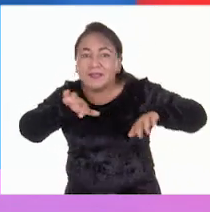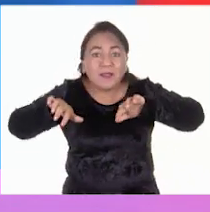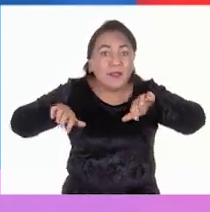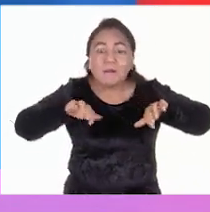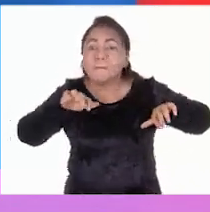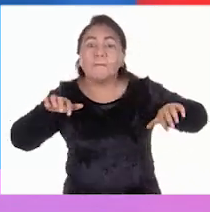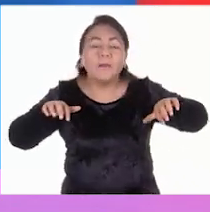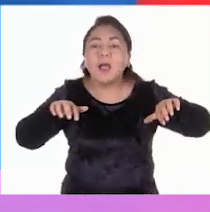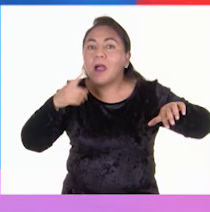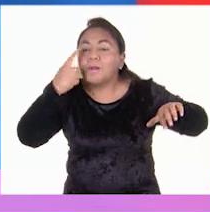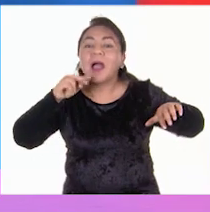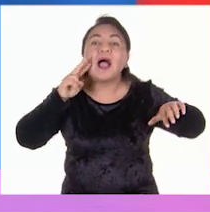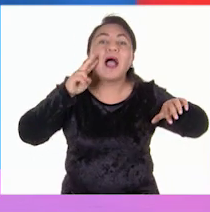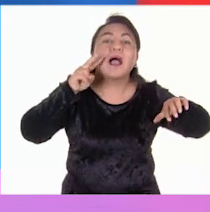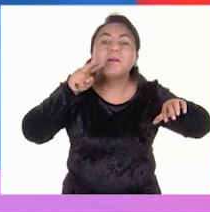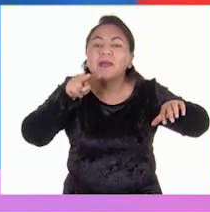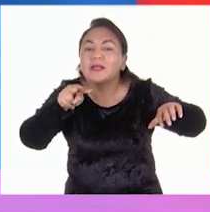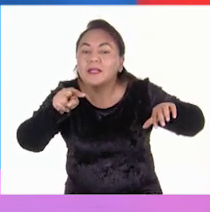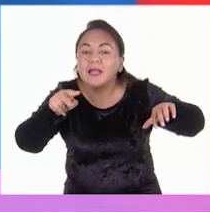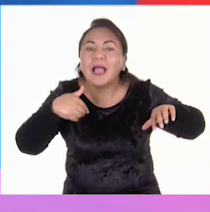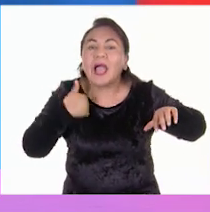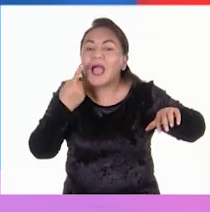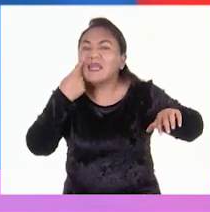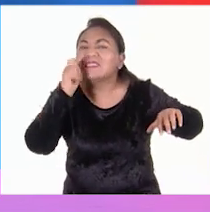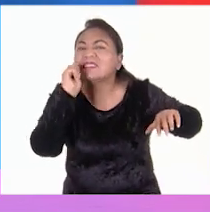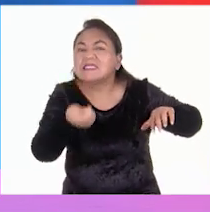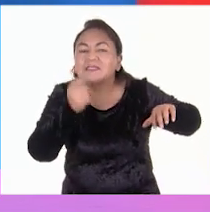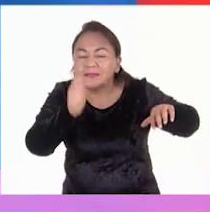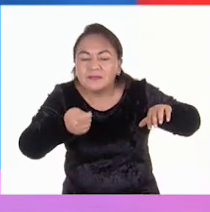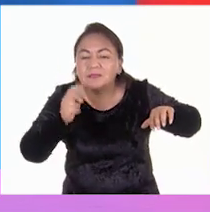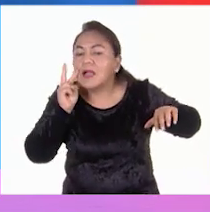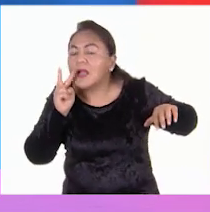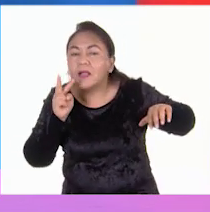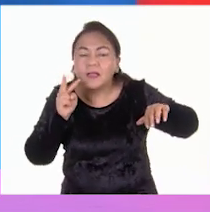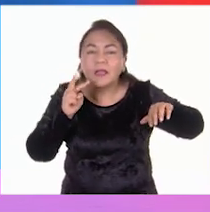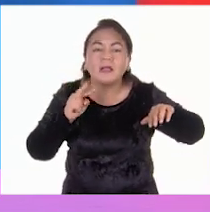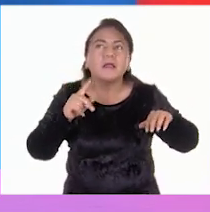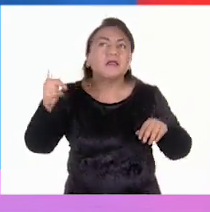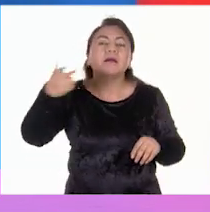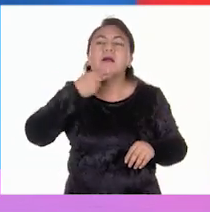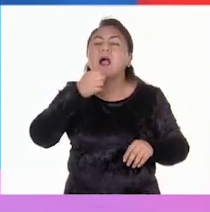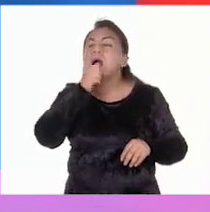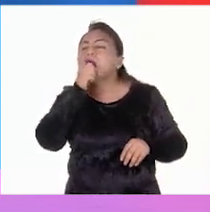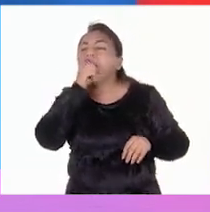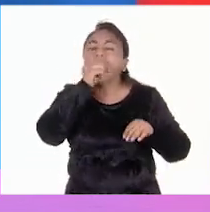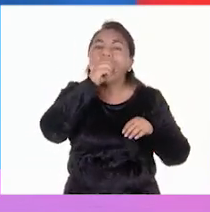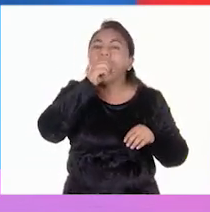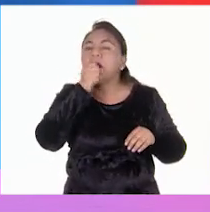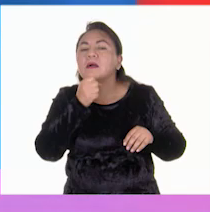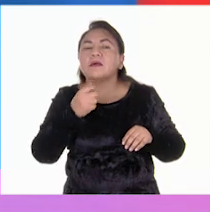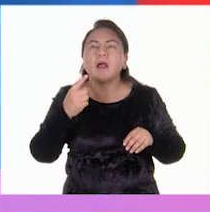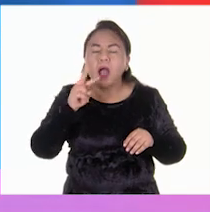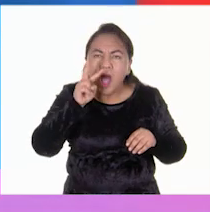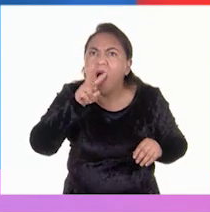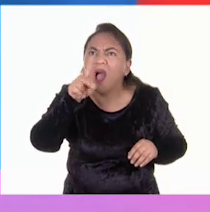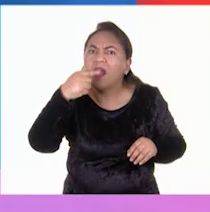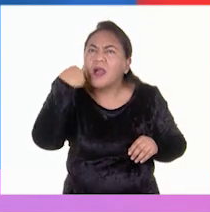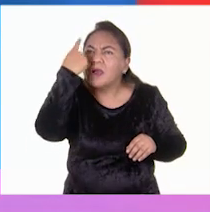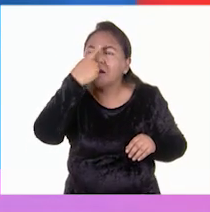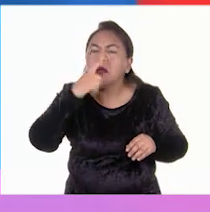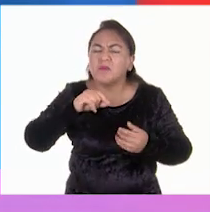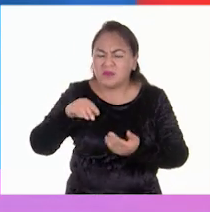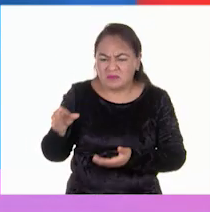personas para apreciar el producto en primera fila. La voz del megáfono ahora tiene un rostro y saca